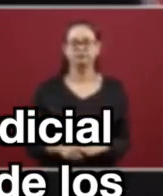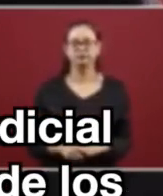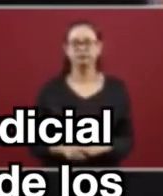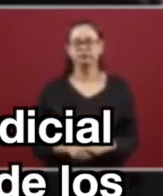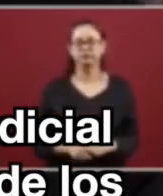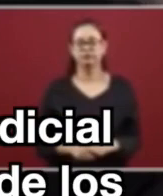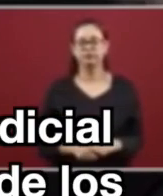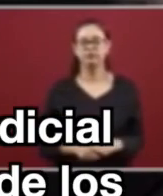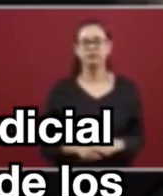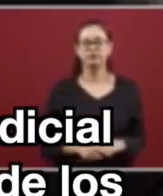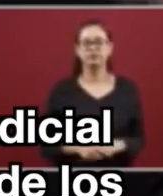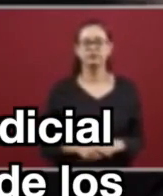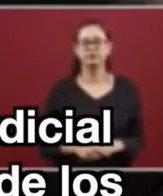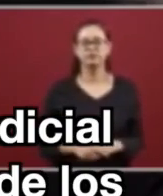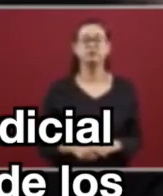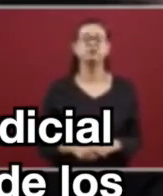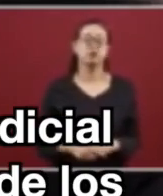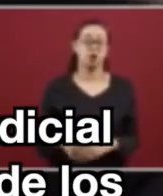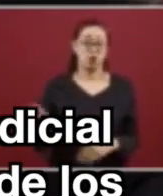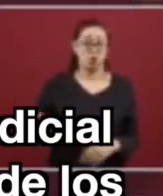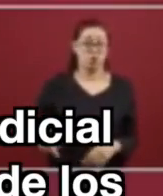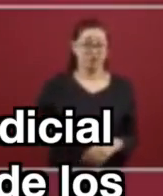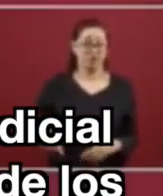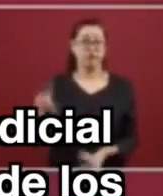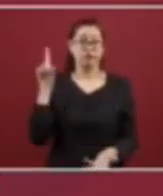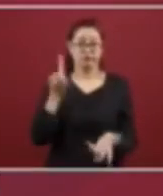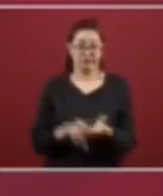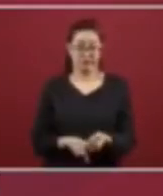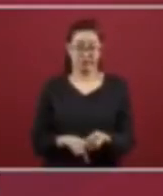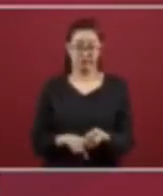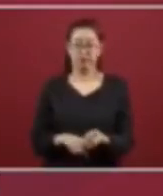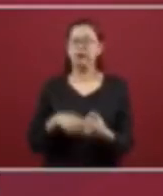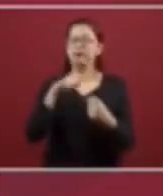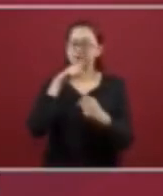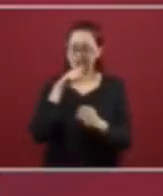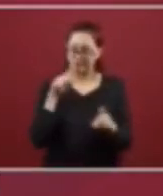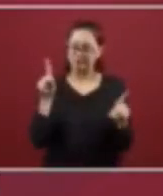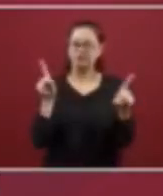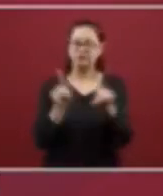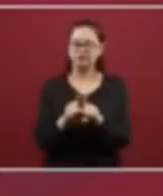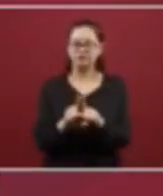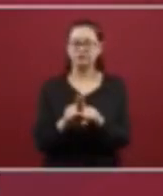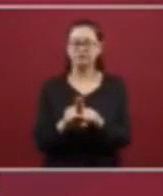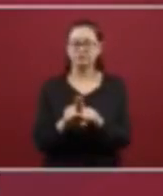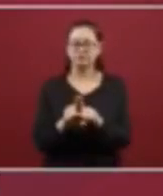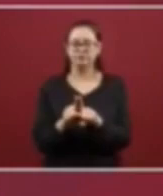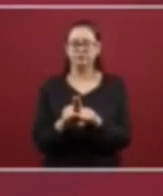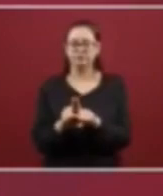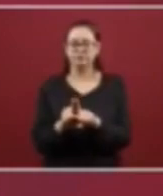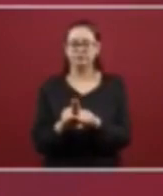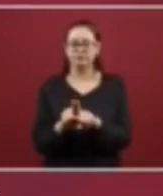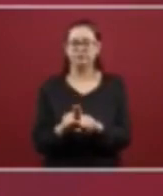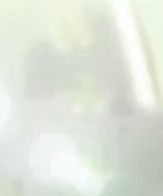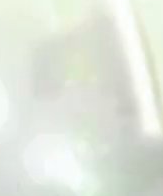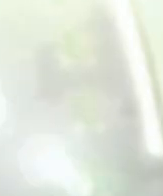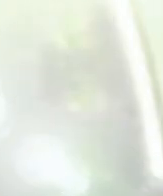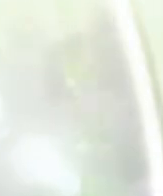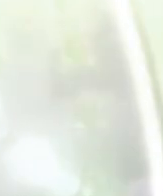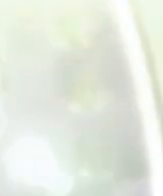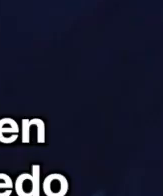a que el Poder Judicial se libre de corrupciones y los presidentes de los tribunales en los estados dejen de ser empleados de los